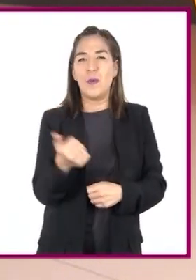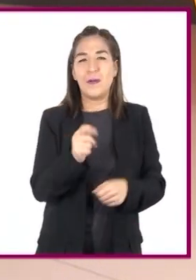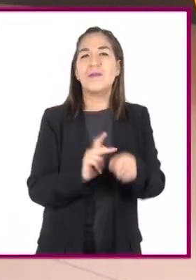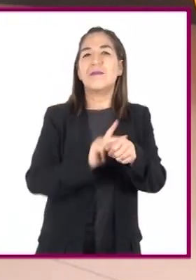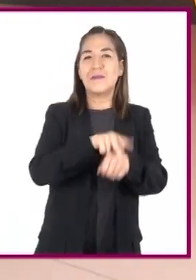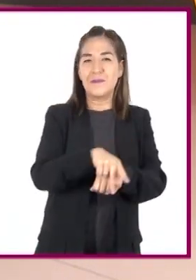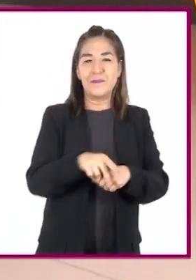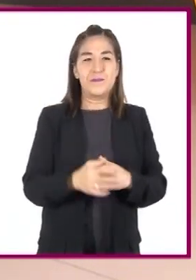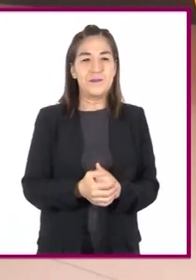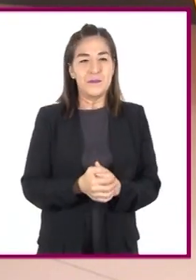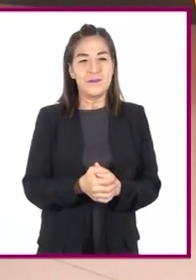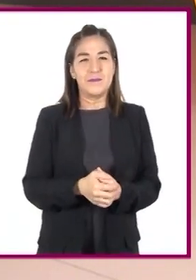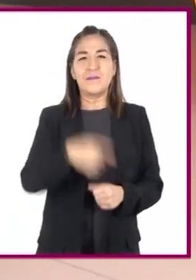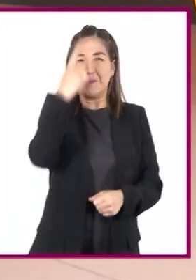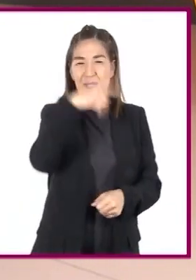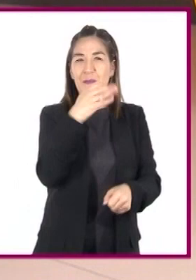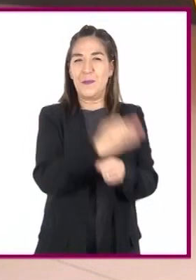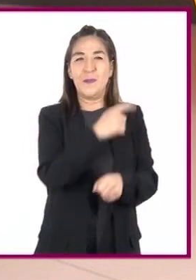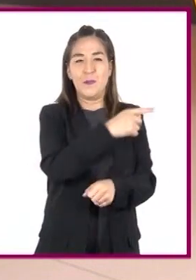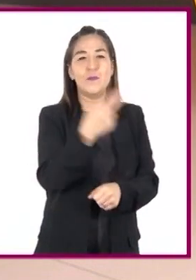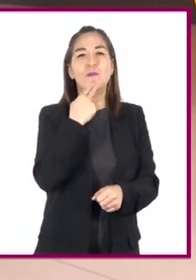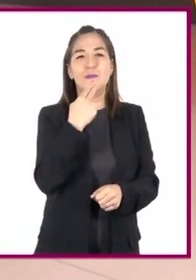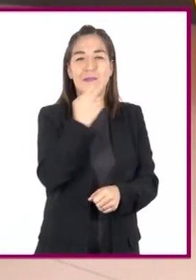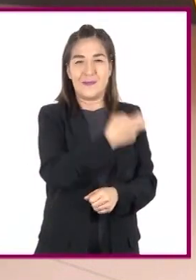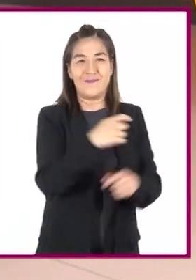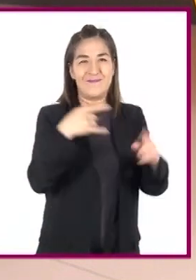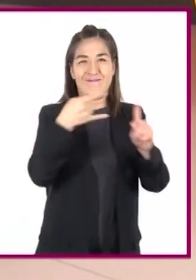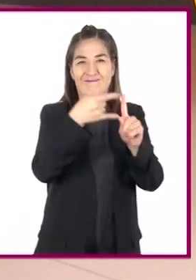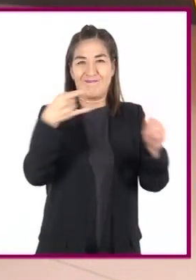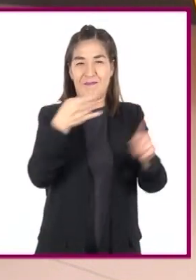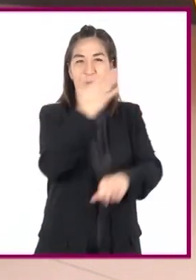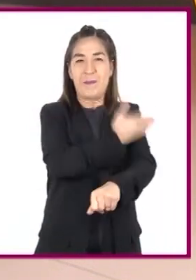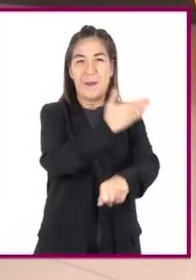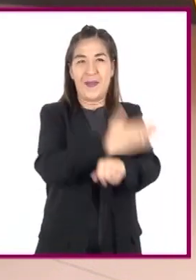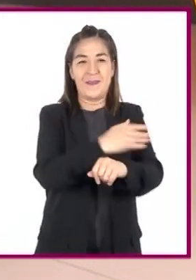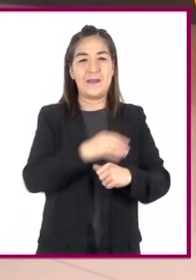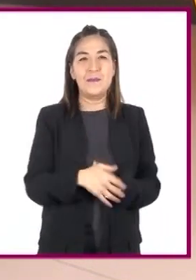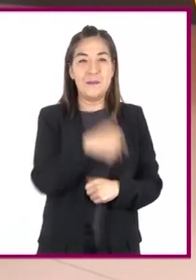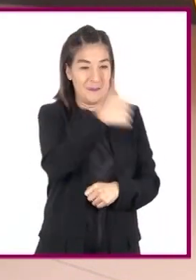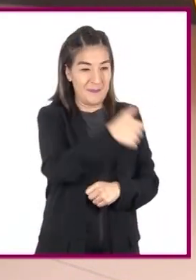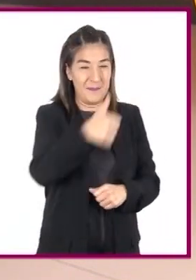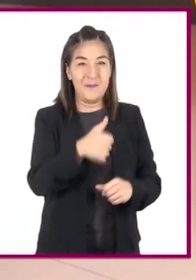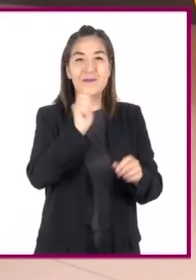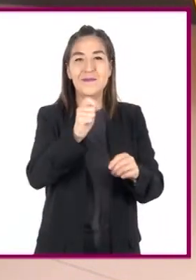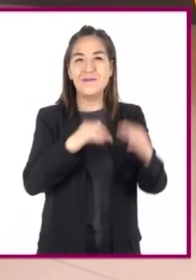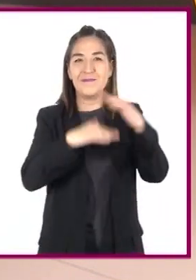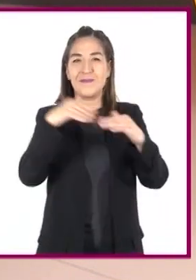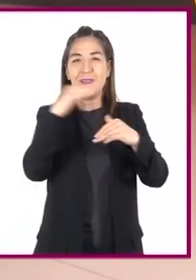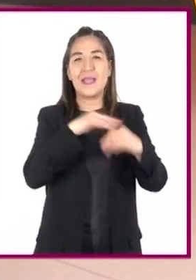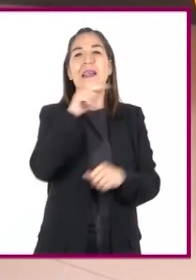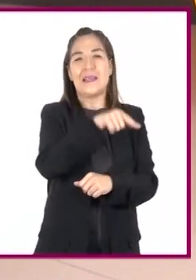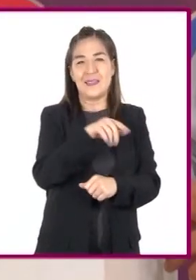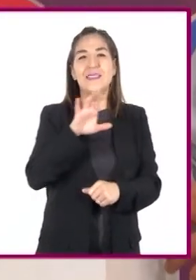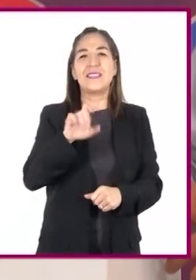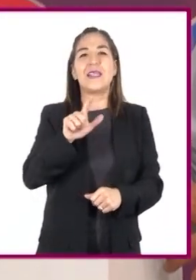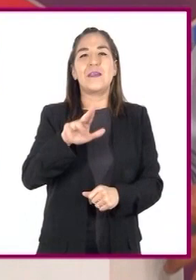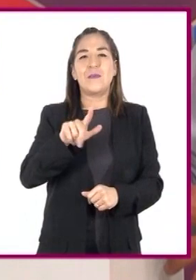piel. Para ello utilizaremos estos rectángulos de madera. Cada rectángulo representa las células de